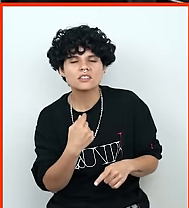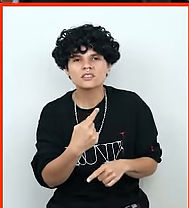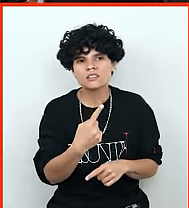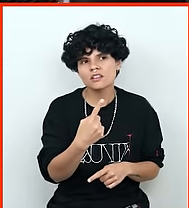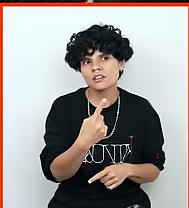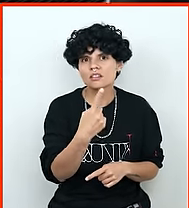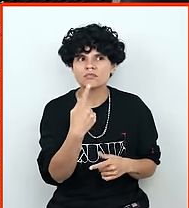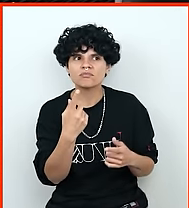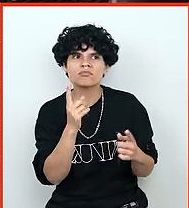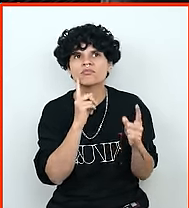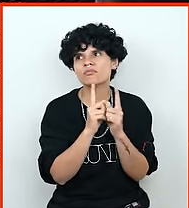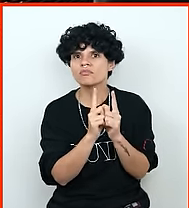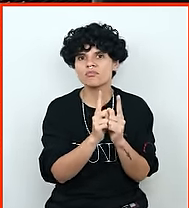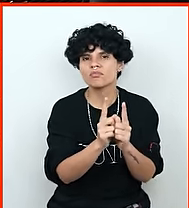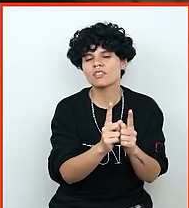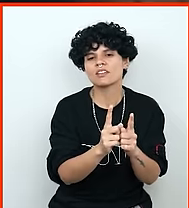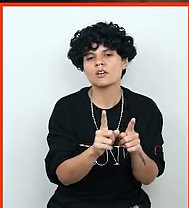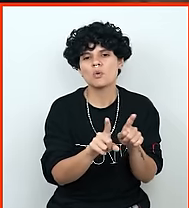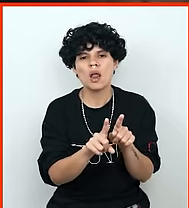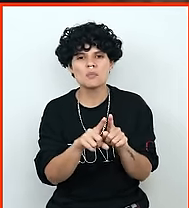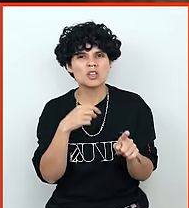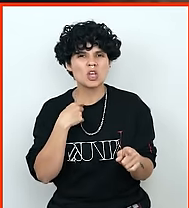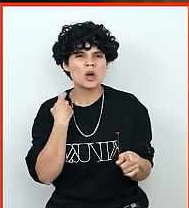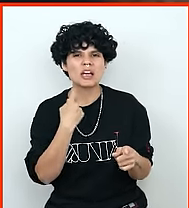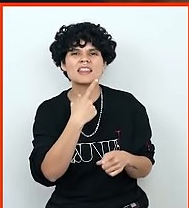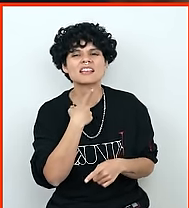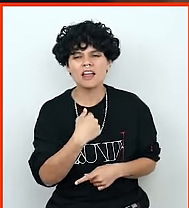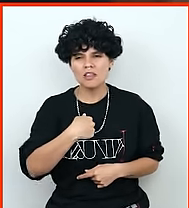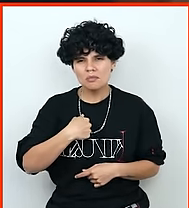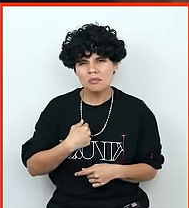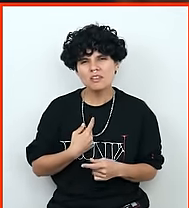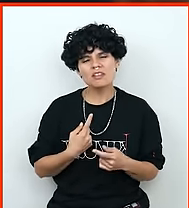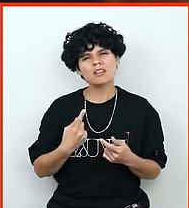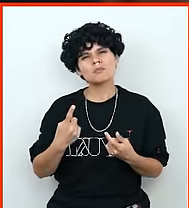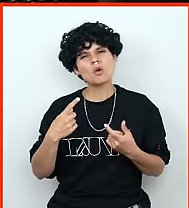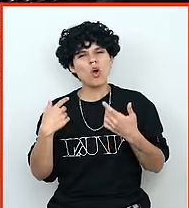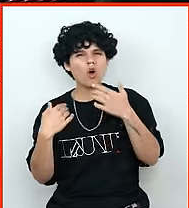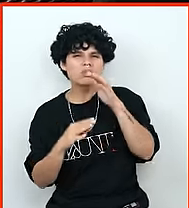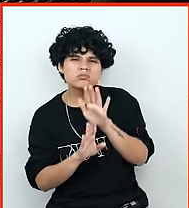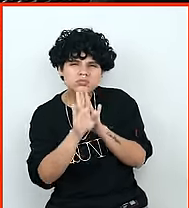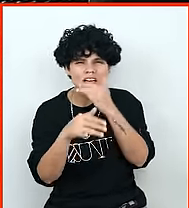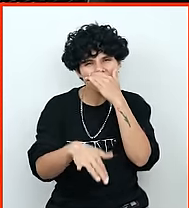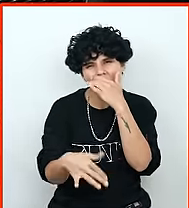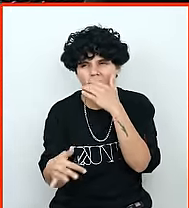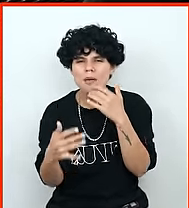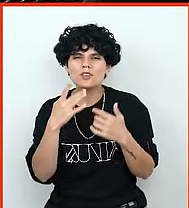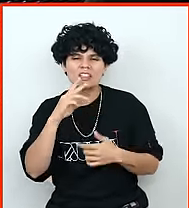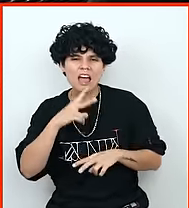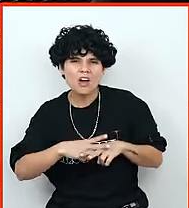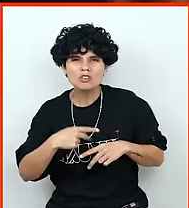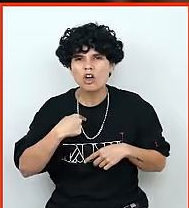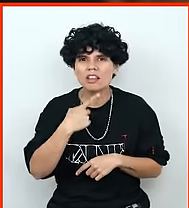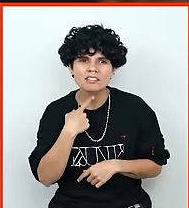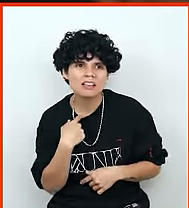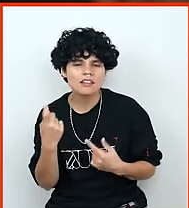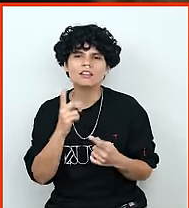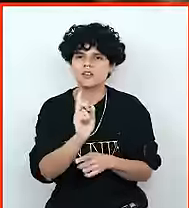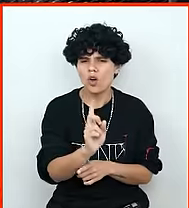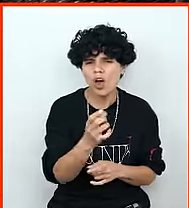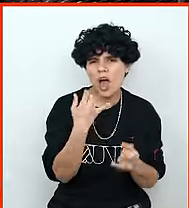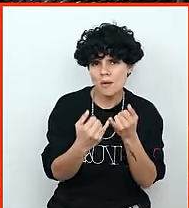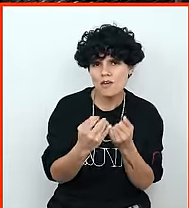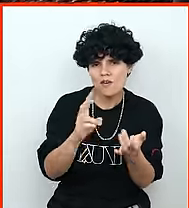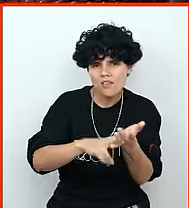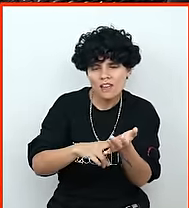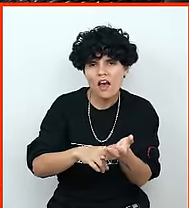Que tus amigos no sean básicamente gente que está contigo porque así rap, por lo que ha sido, por el rédito que eso puede darle, ¿cachai? O, no, tus amigos tienen que